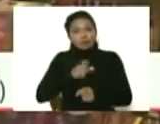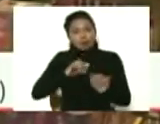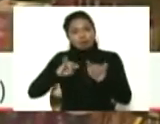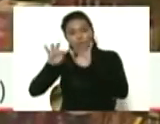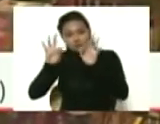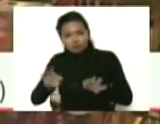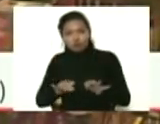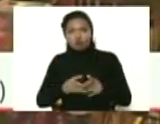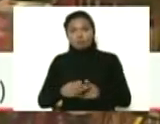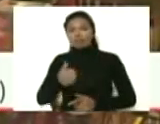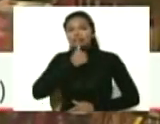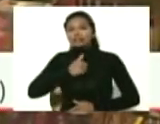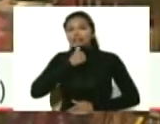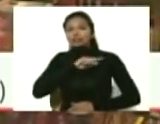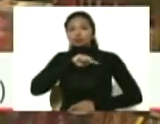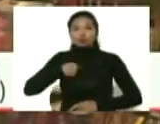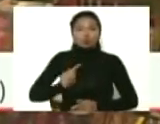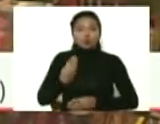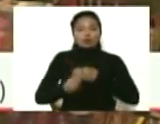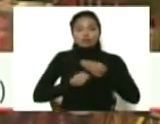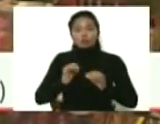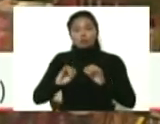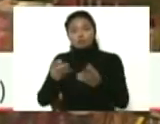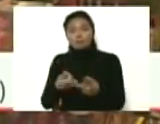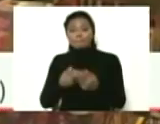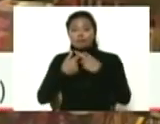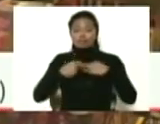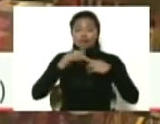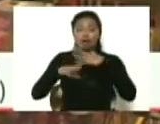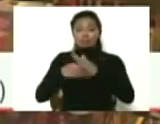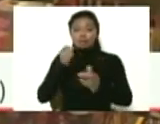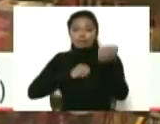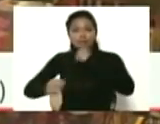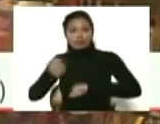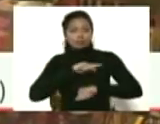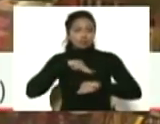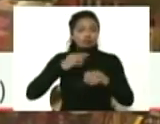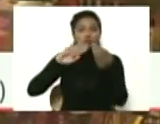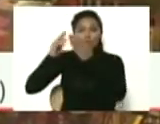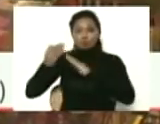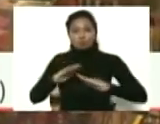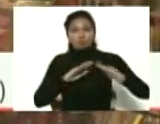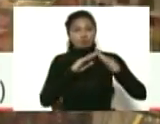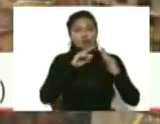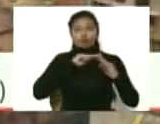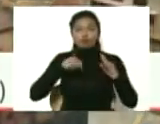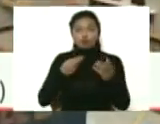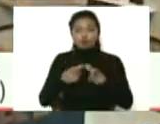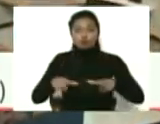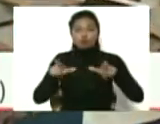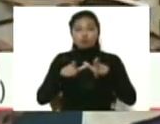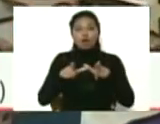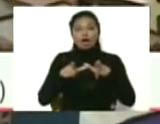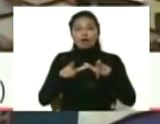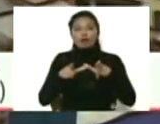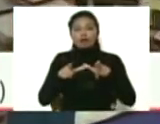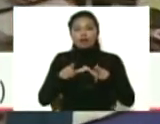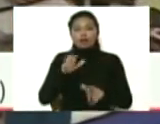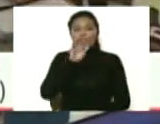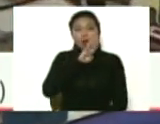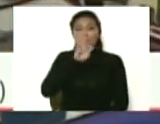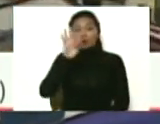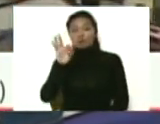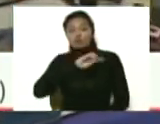esa resistencia que vamos a tener, prestar la defensa a nuestra comunidad, a nuestro cuartel de la montaña, donde está